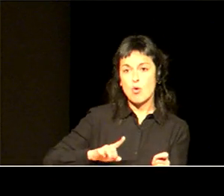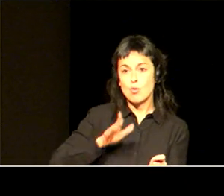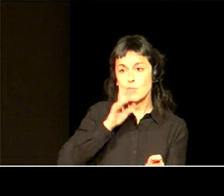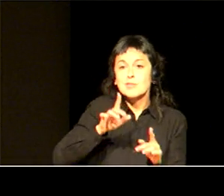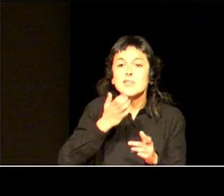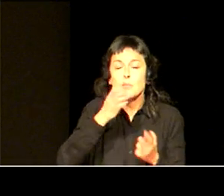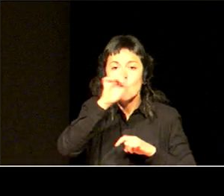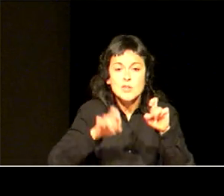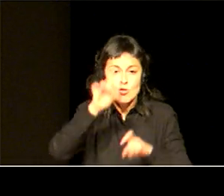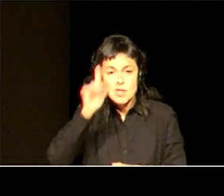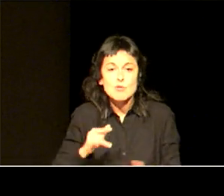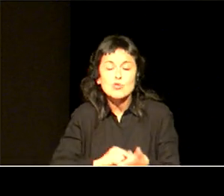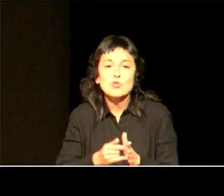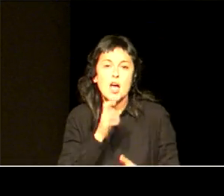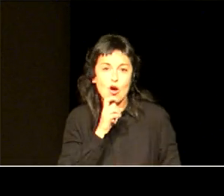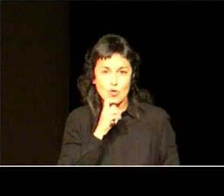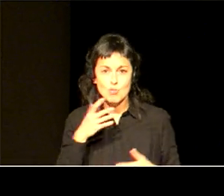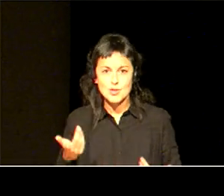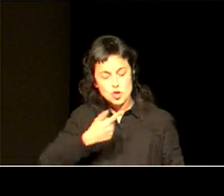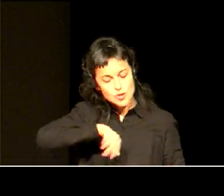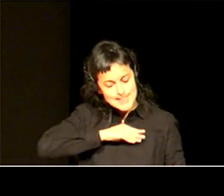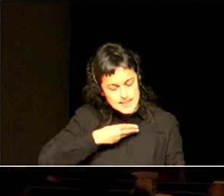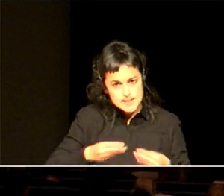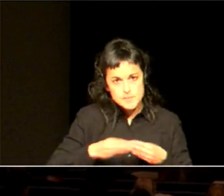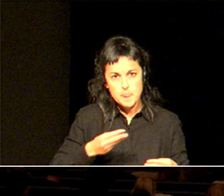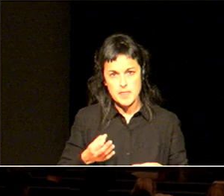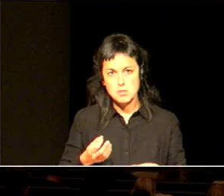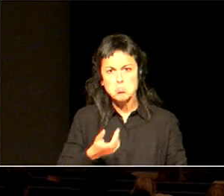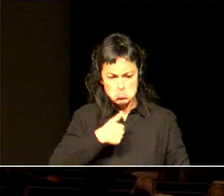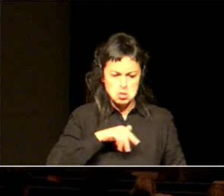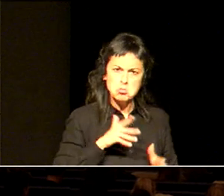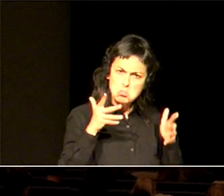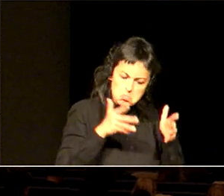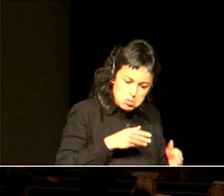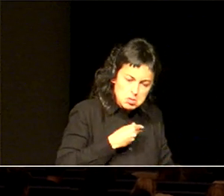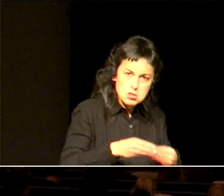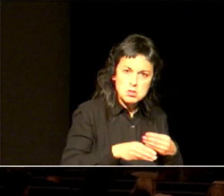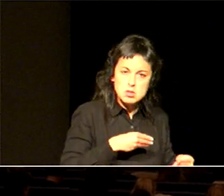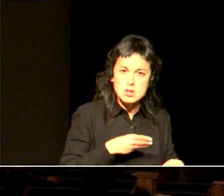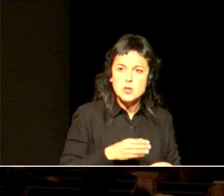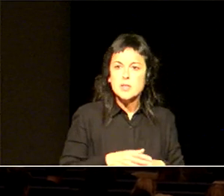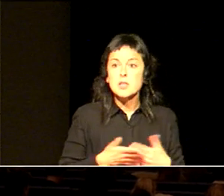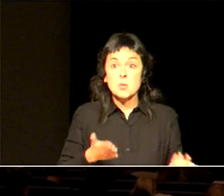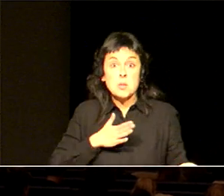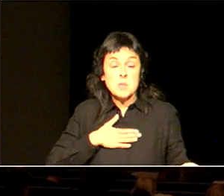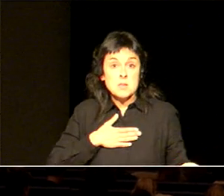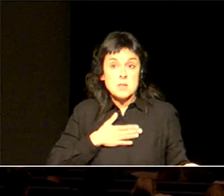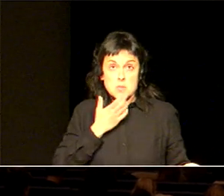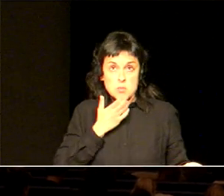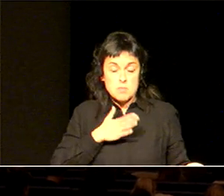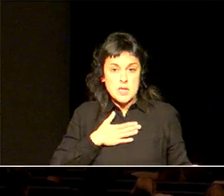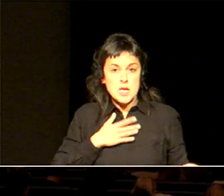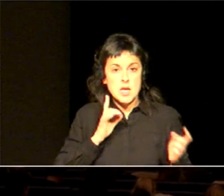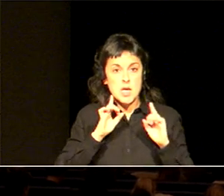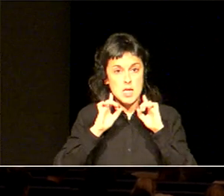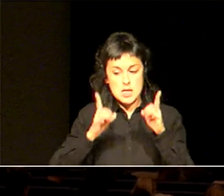preguntas. Entonces, en esa flexibilidad estábamos. Y se han ido dando respuestas. Por ejemplo, en mi caso, yo, a lo largo de los 6 años, también